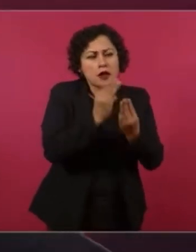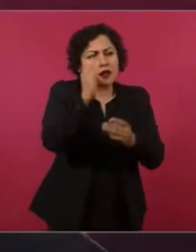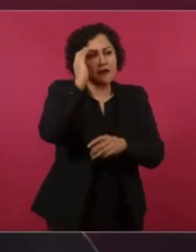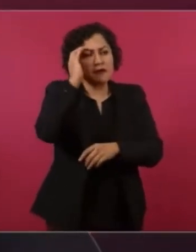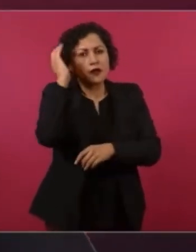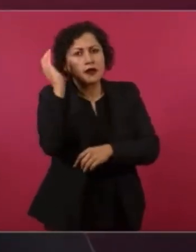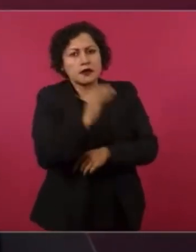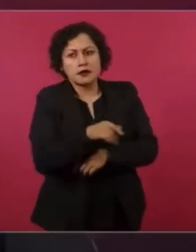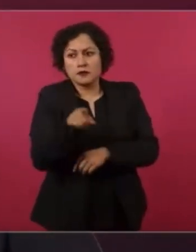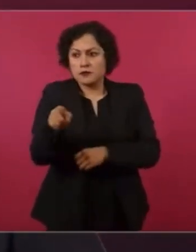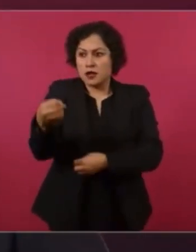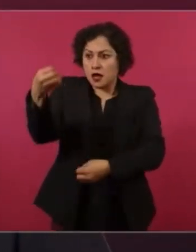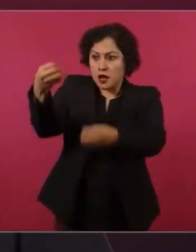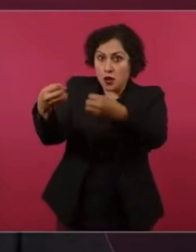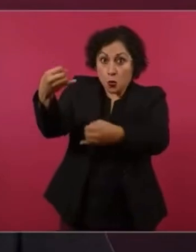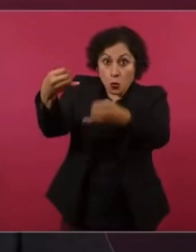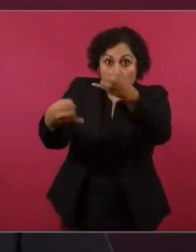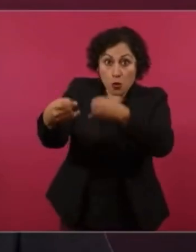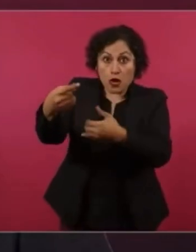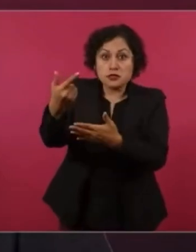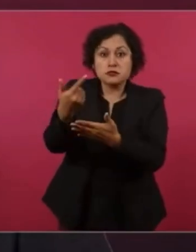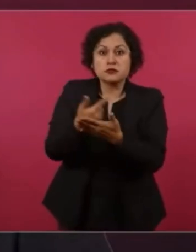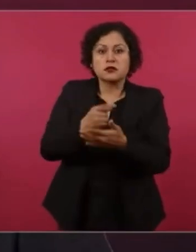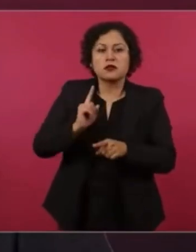Es la pregunta.